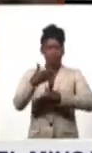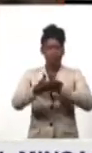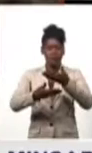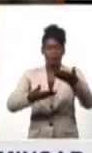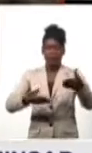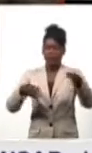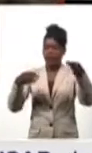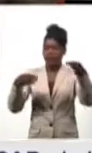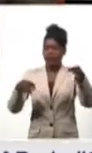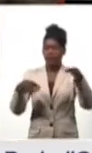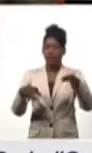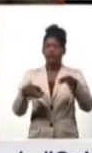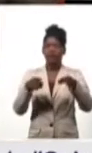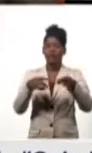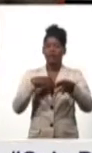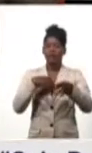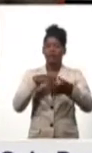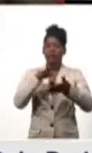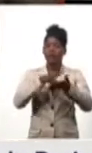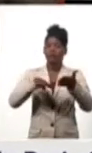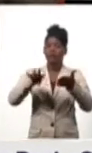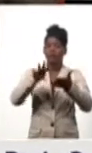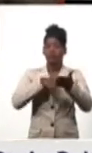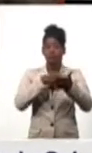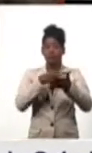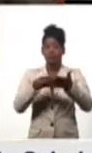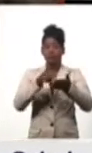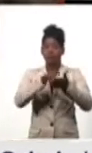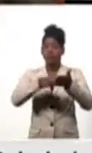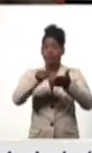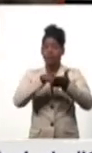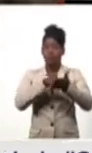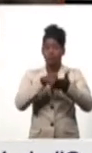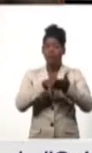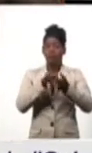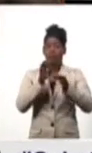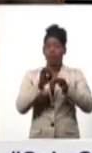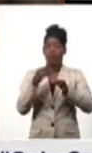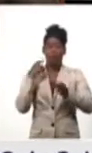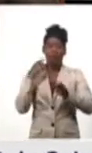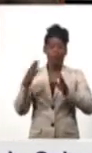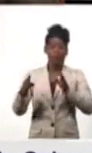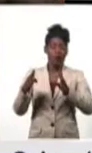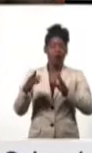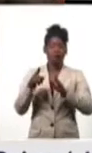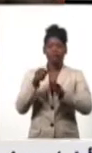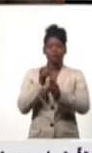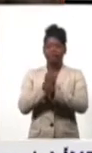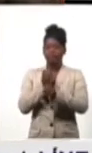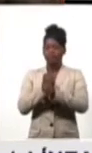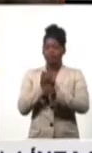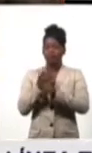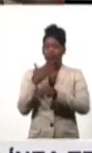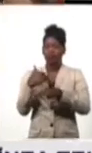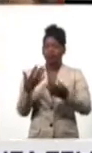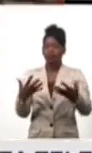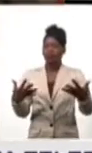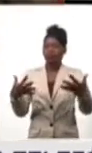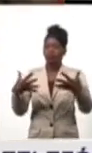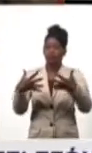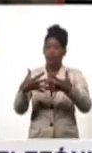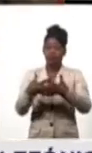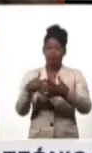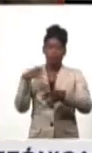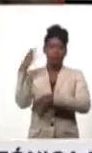Plan Nacional de Desarrollo Económico y Social al 2030, que como todos sabemos tiene un eje estratégico de recursos naturales y medio ambiente, donde el